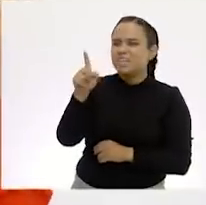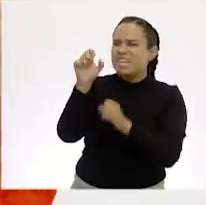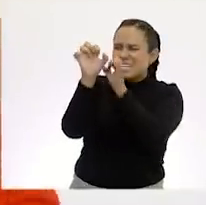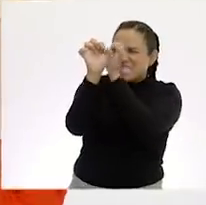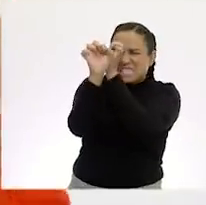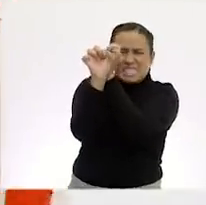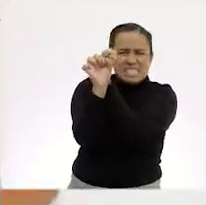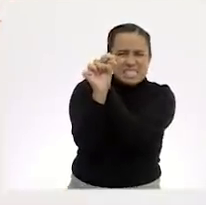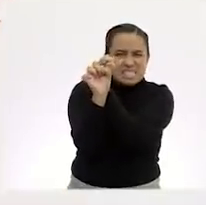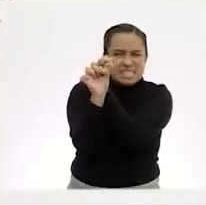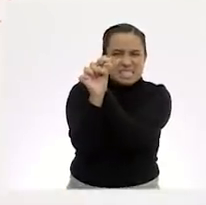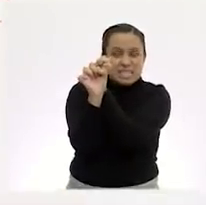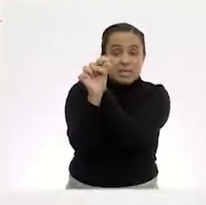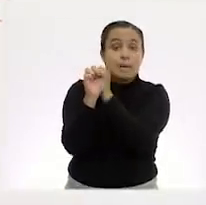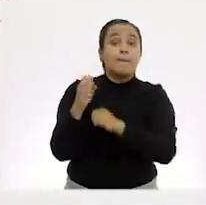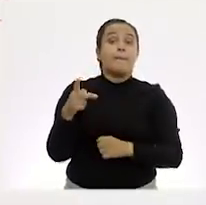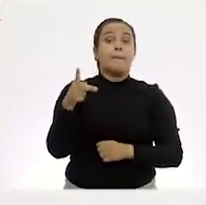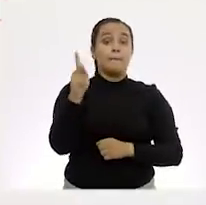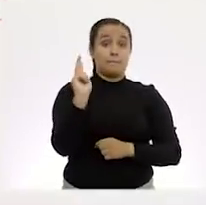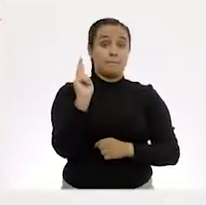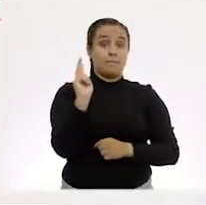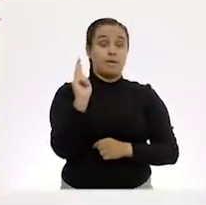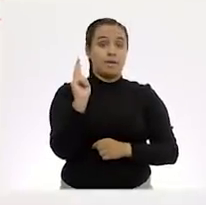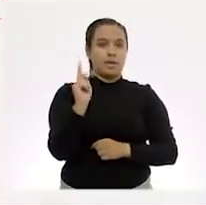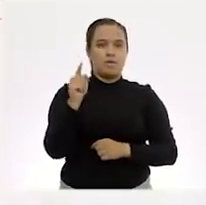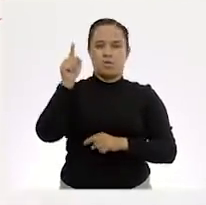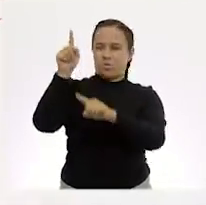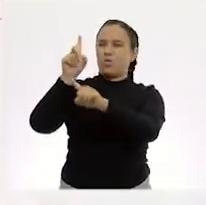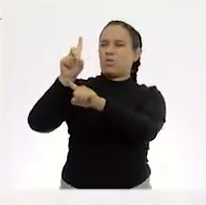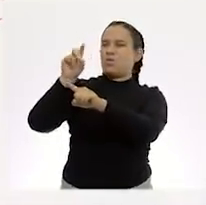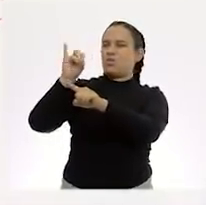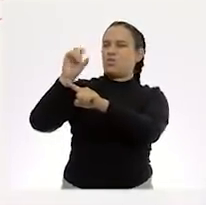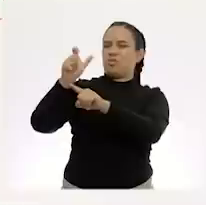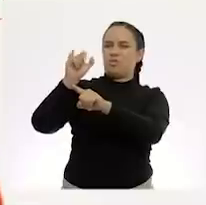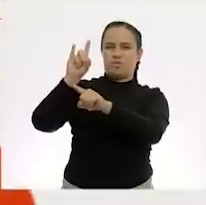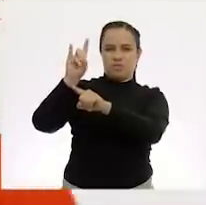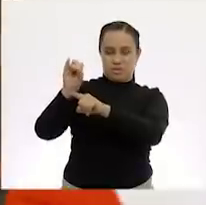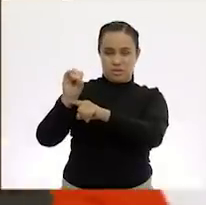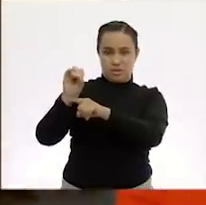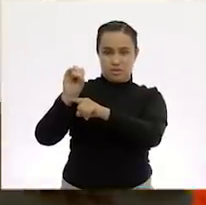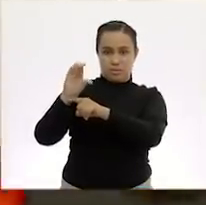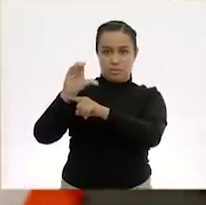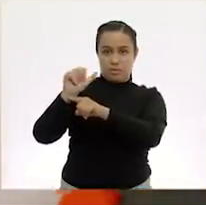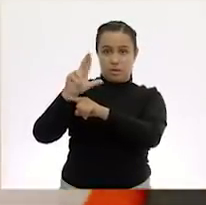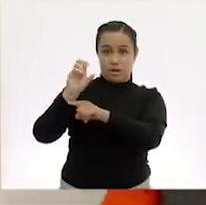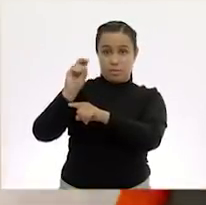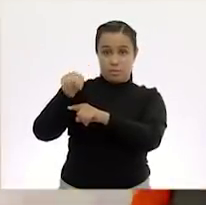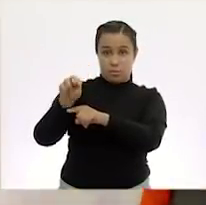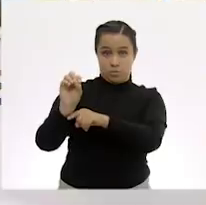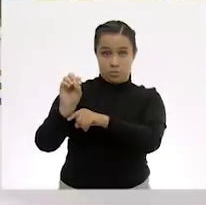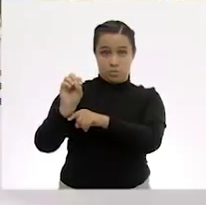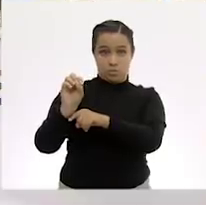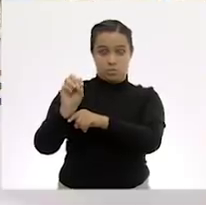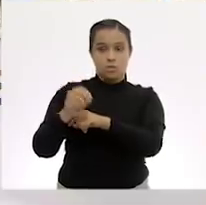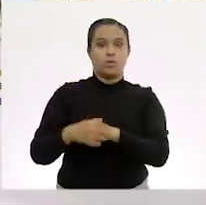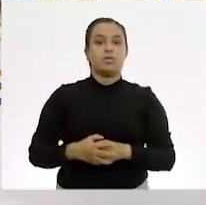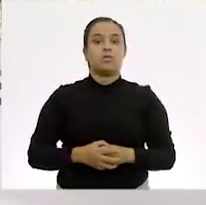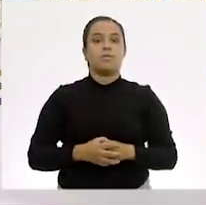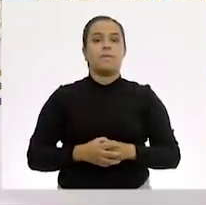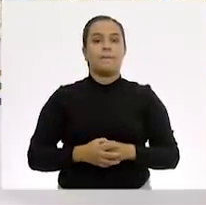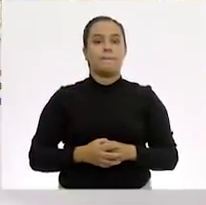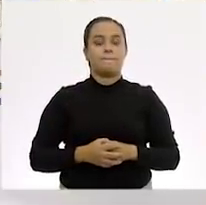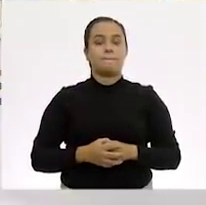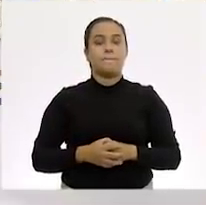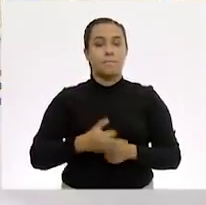pequeñas. Pero Ok. digamos que este es el dióxido de carbono. Y ahorita vamos a